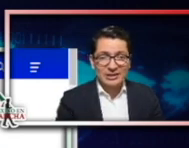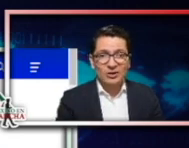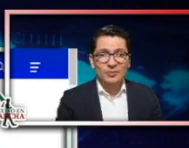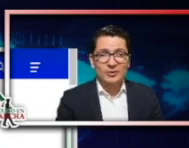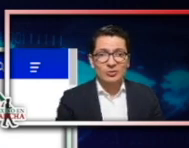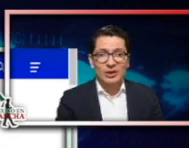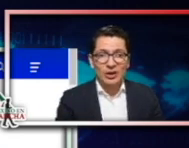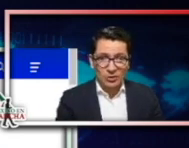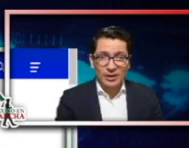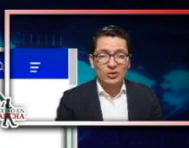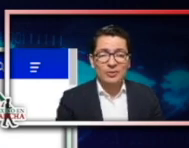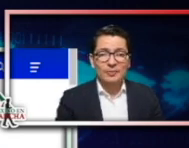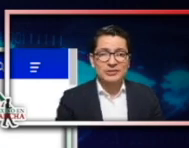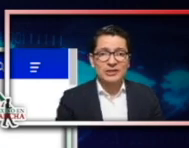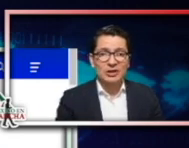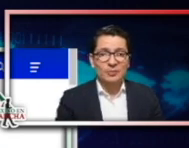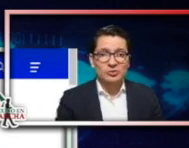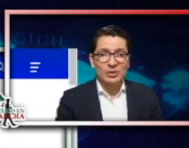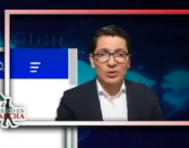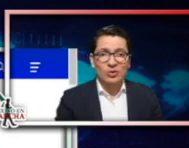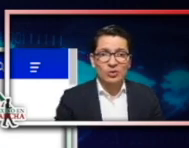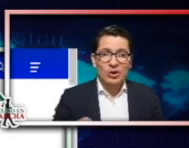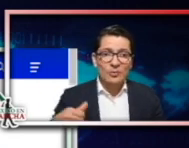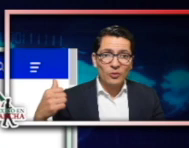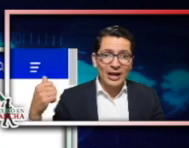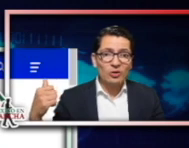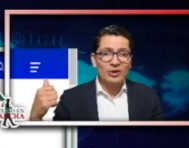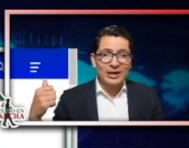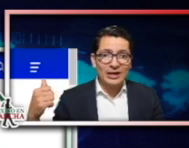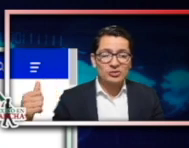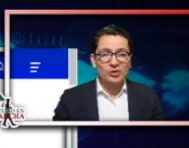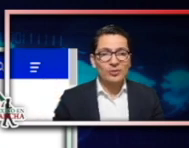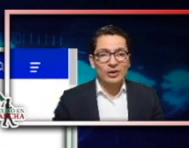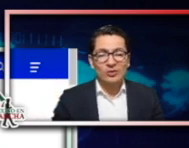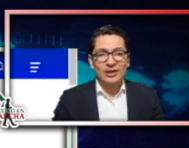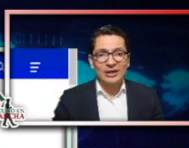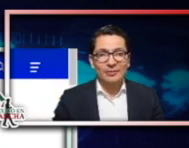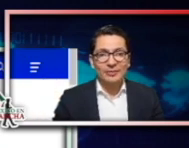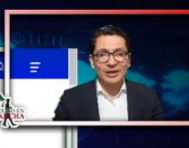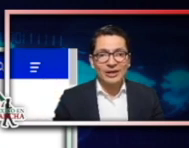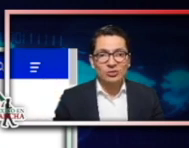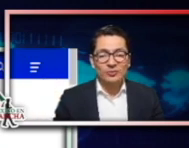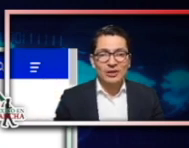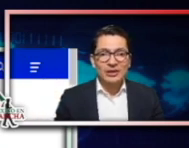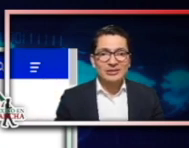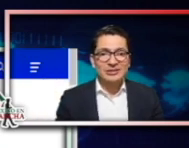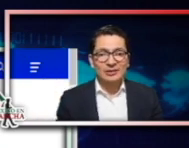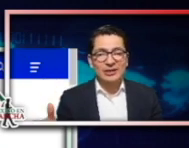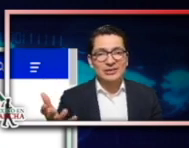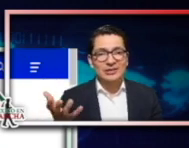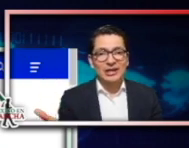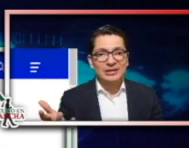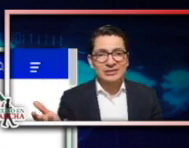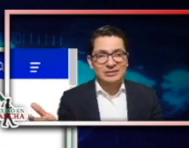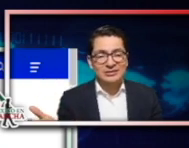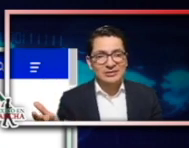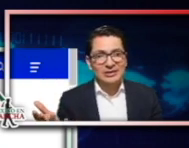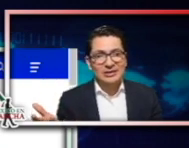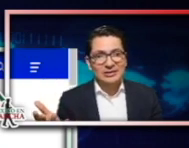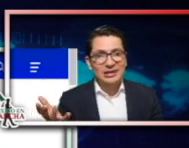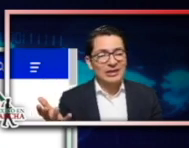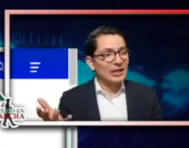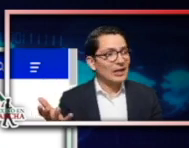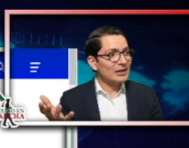presidente lópez obrador al gobierno del presidente lópez obrador por algo que hizo el gobierno de enrique peña nieto sin más interés